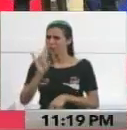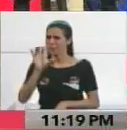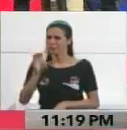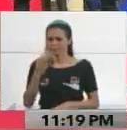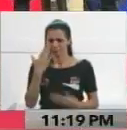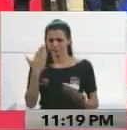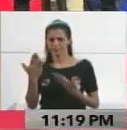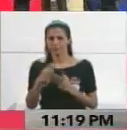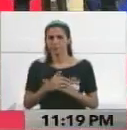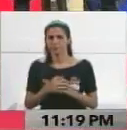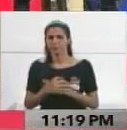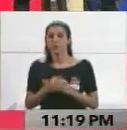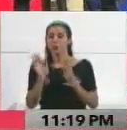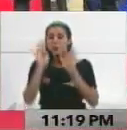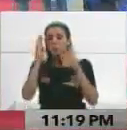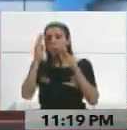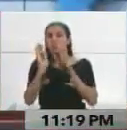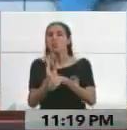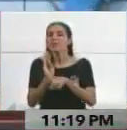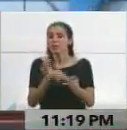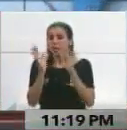Vamos a escuchar esto con detenimiento, dale.